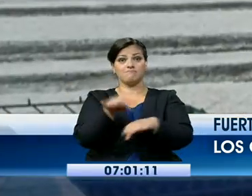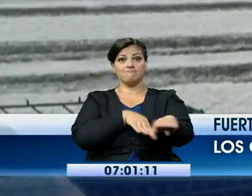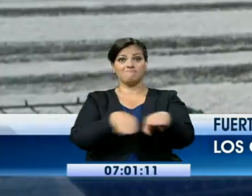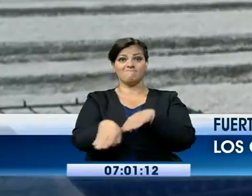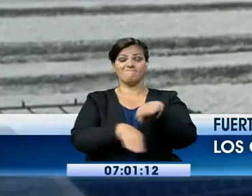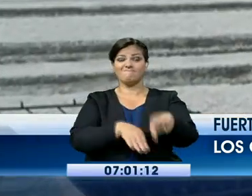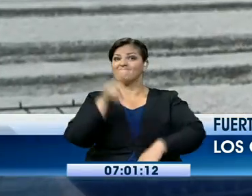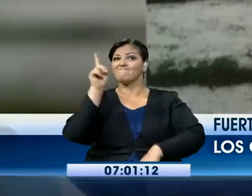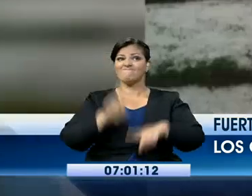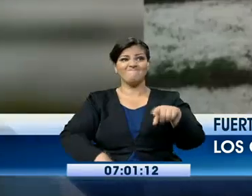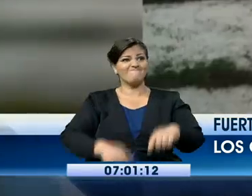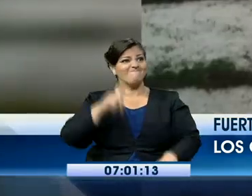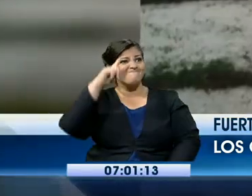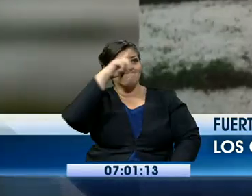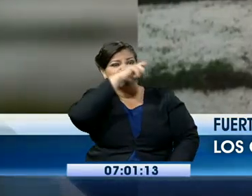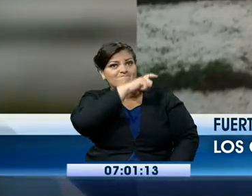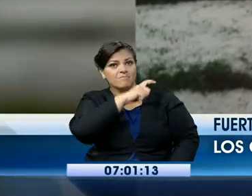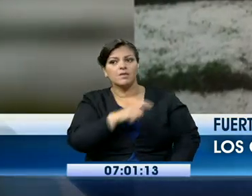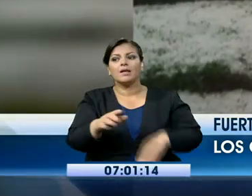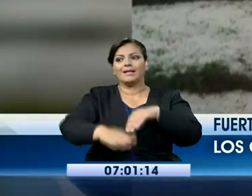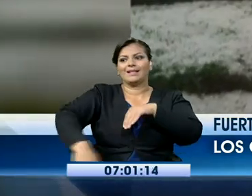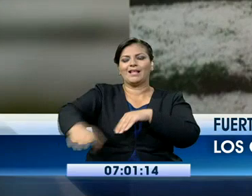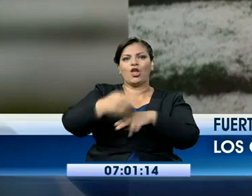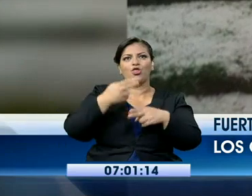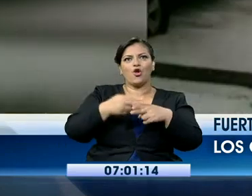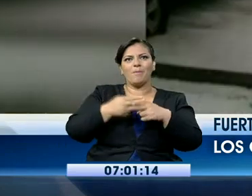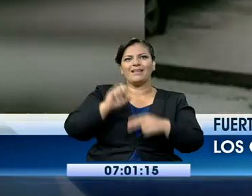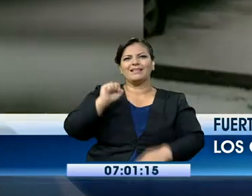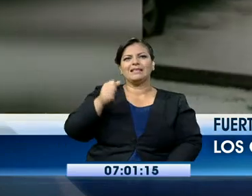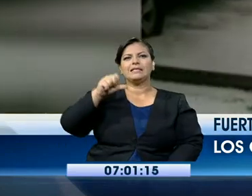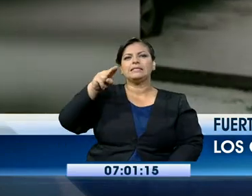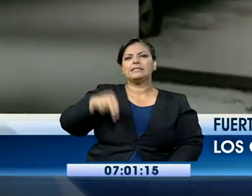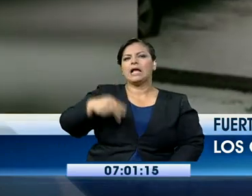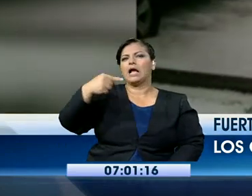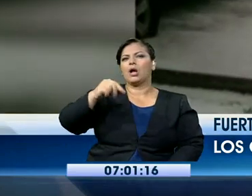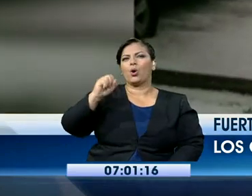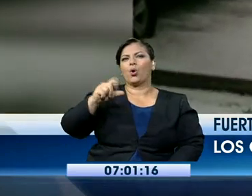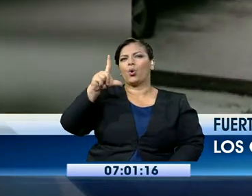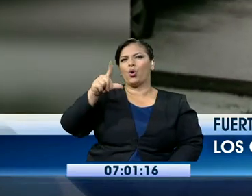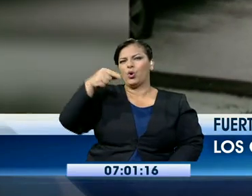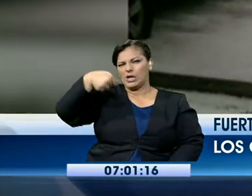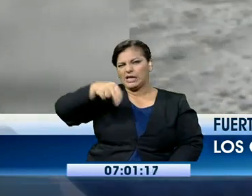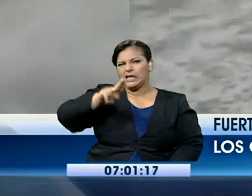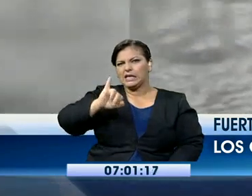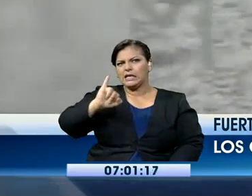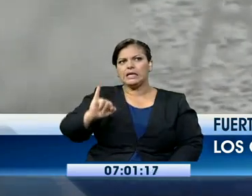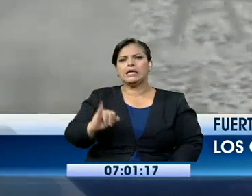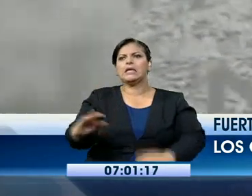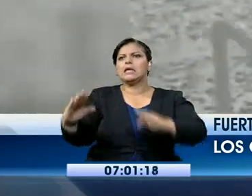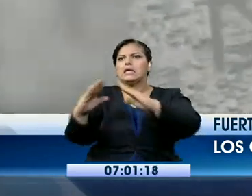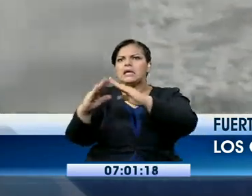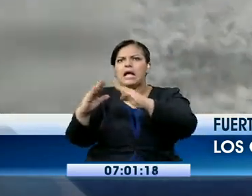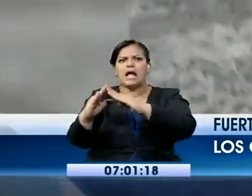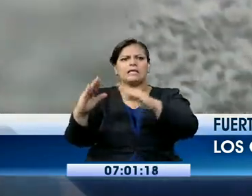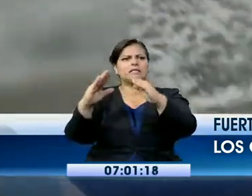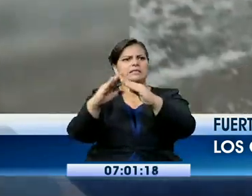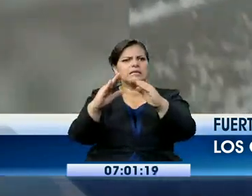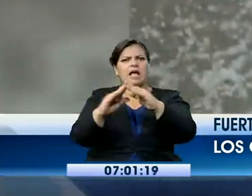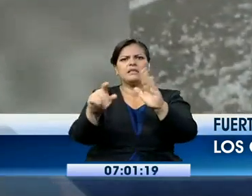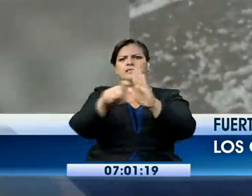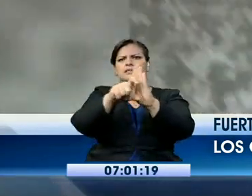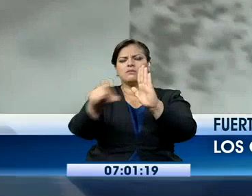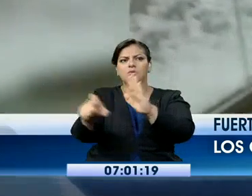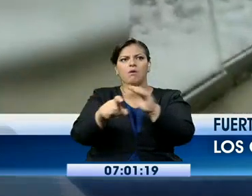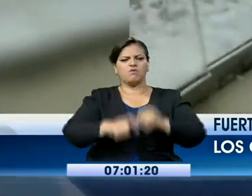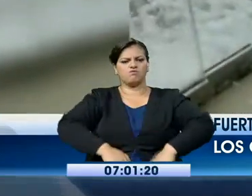reportaron varias viviendas y locales comerciales inundados. Las autoridades recomendaron conducir con precaución y